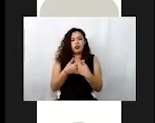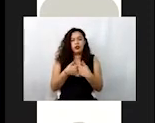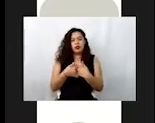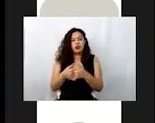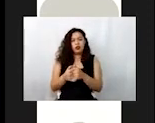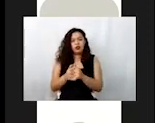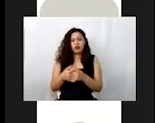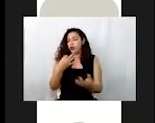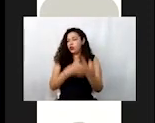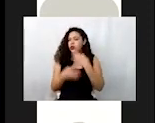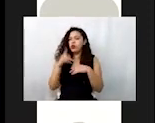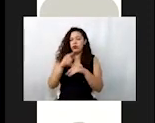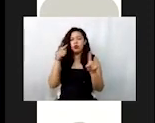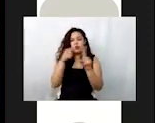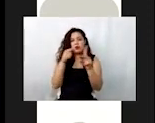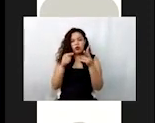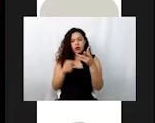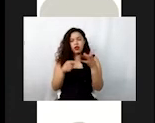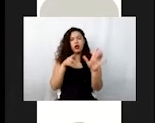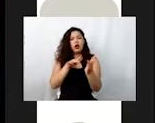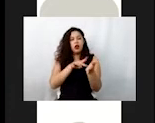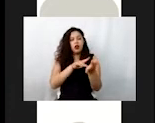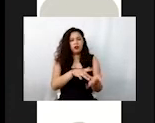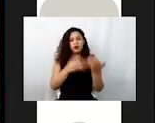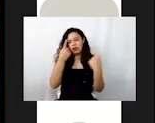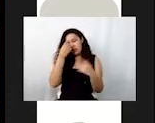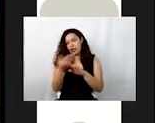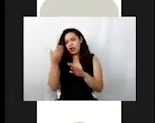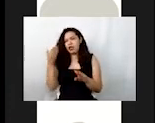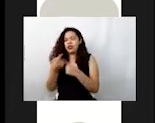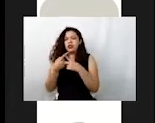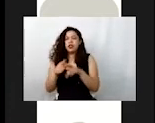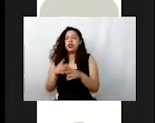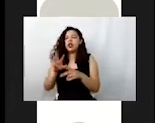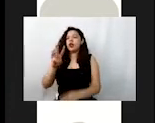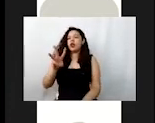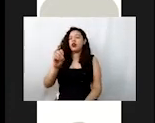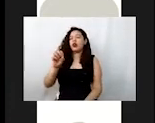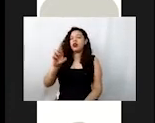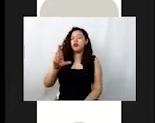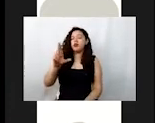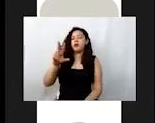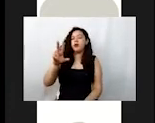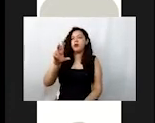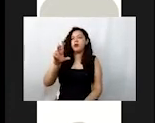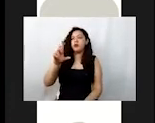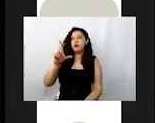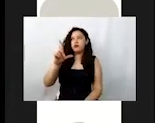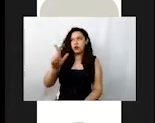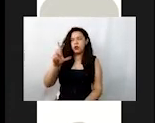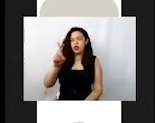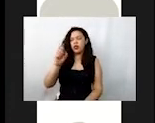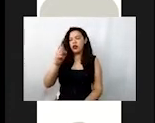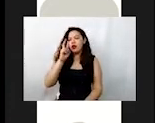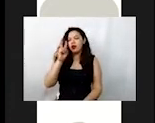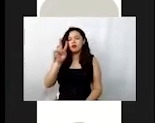a todos los objetivos, a diferencia del ejemplo que vimos en World Vision, van a haber organizaciones que tratan de hacer este ejercicio con